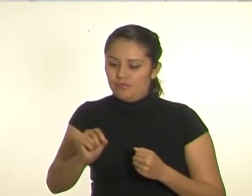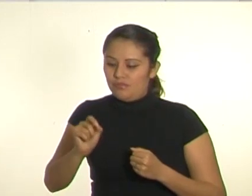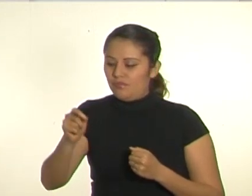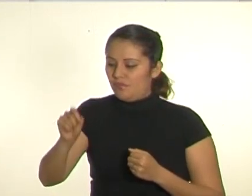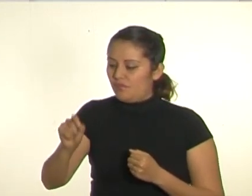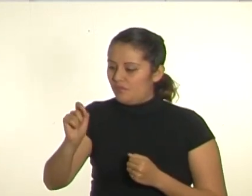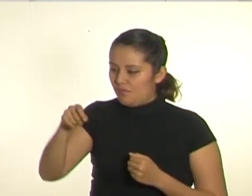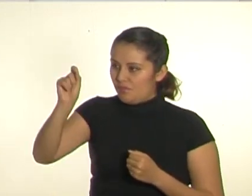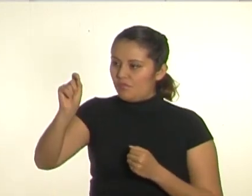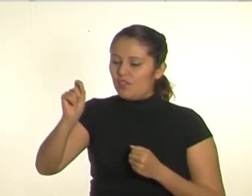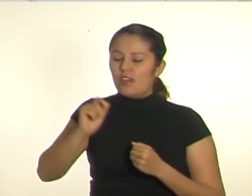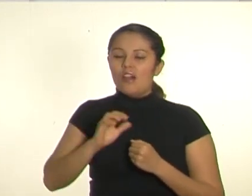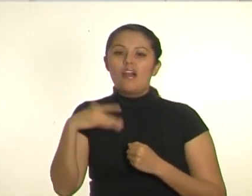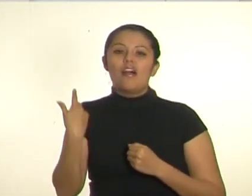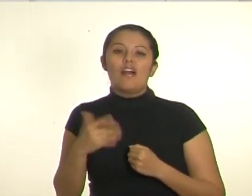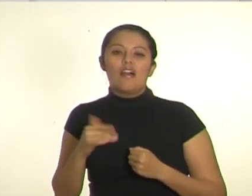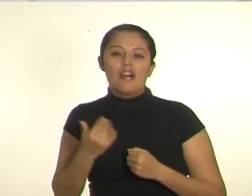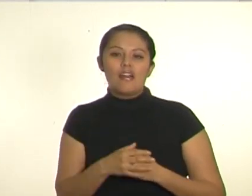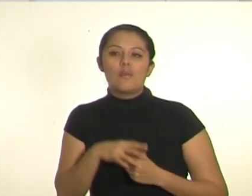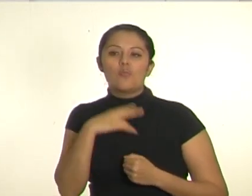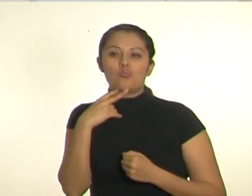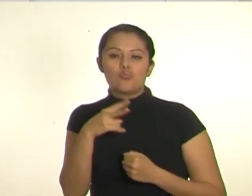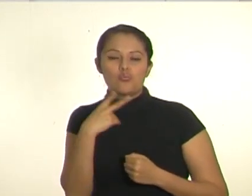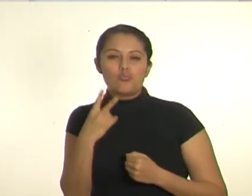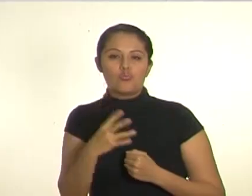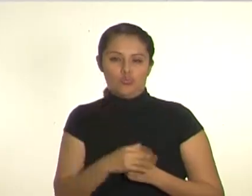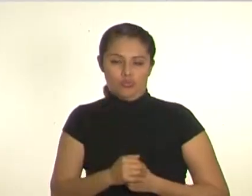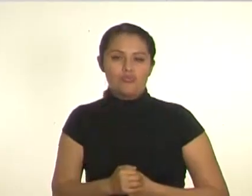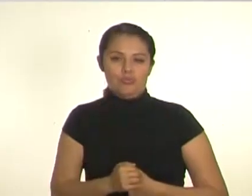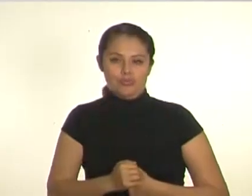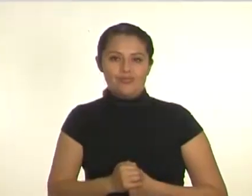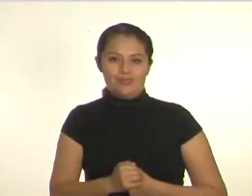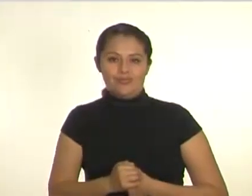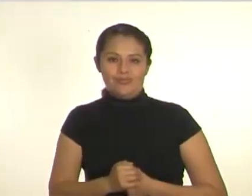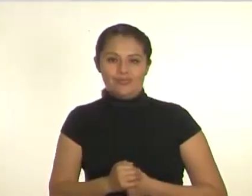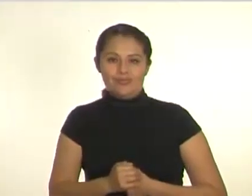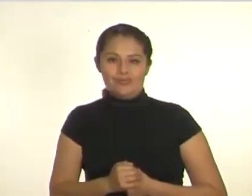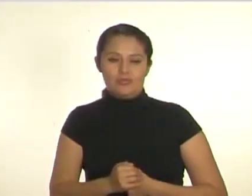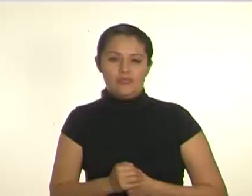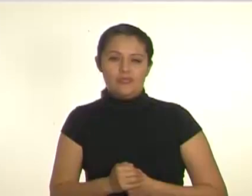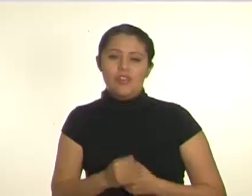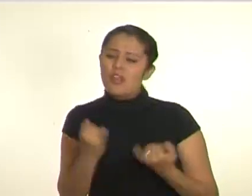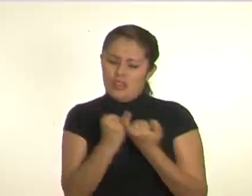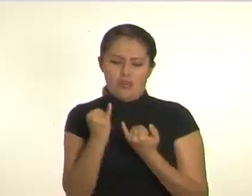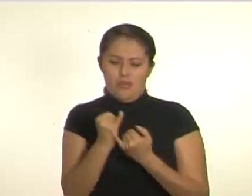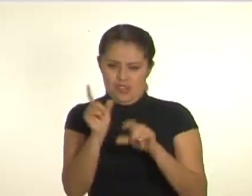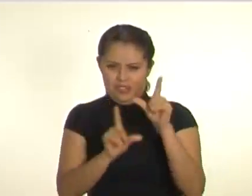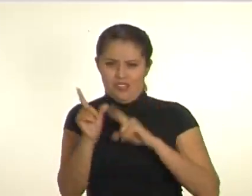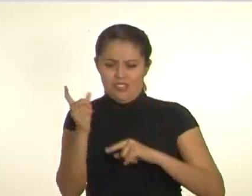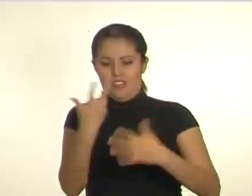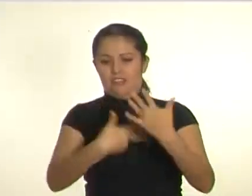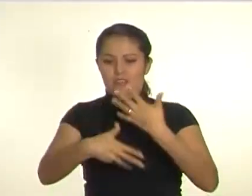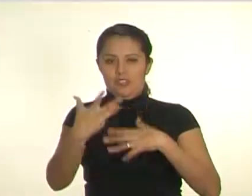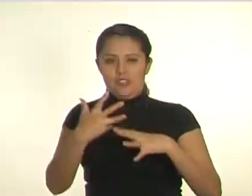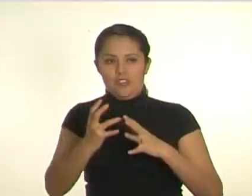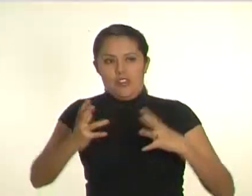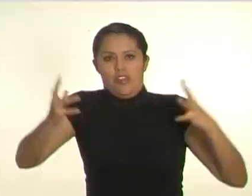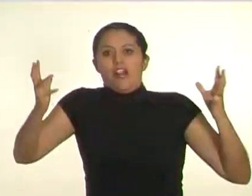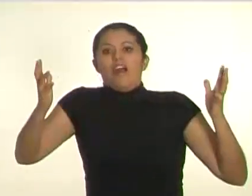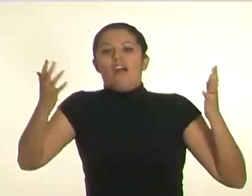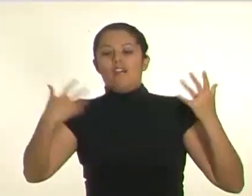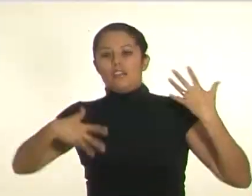elevación de la voz. ¿Sale? Esta elevación nos va a permitir utilizarlos